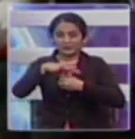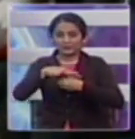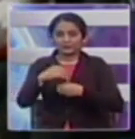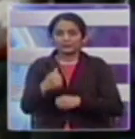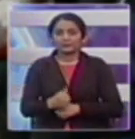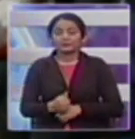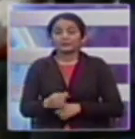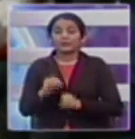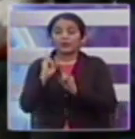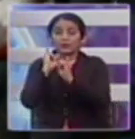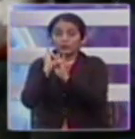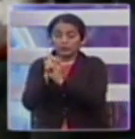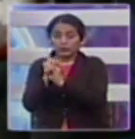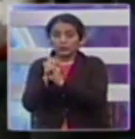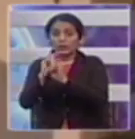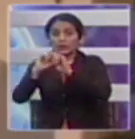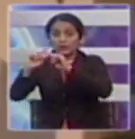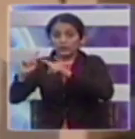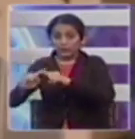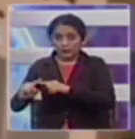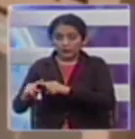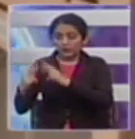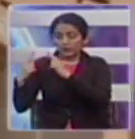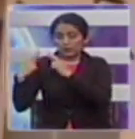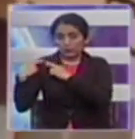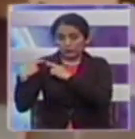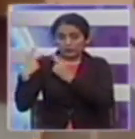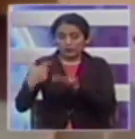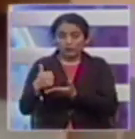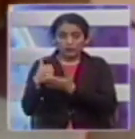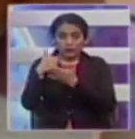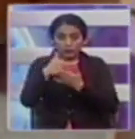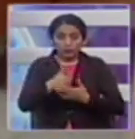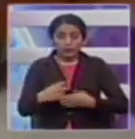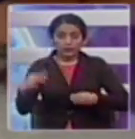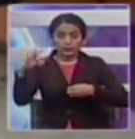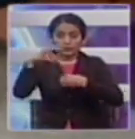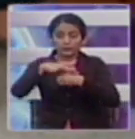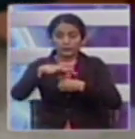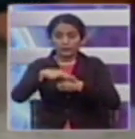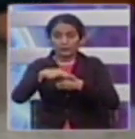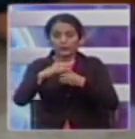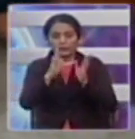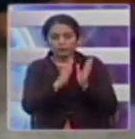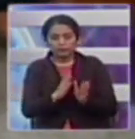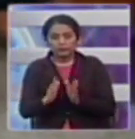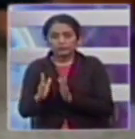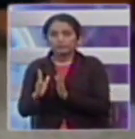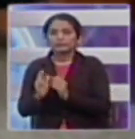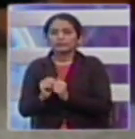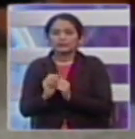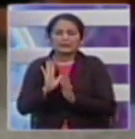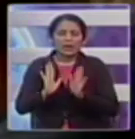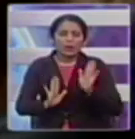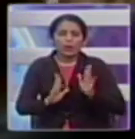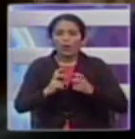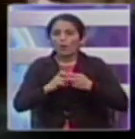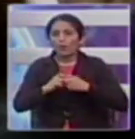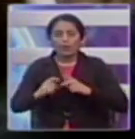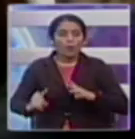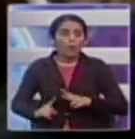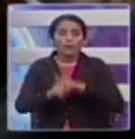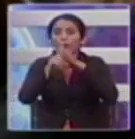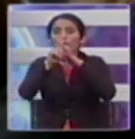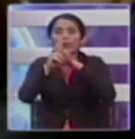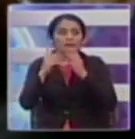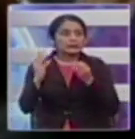las instituciones que forman parte de la mesa de seguridad electoral. Evaluarán el nivel de preparación, esto para asumir cualquier tipo de contingencia